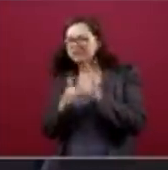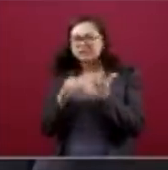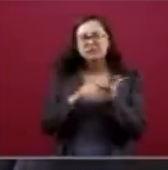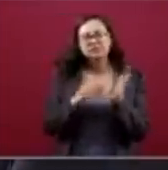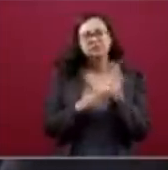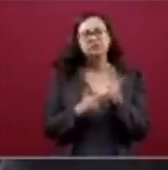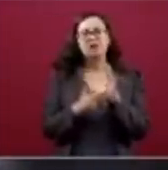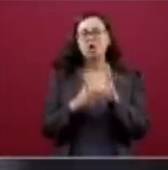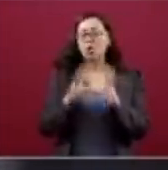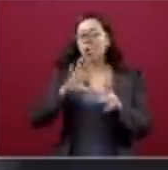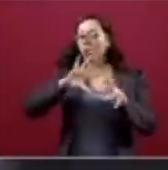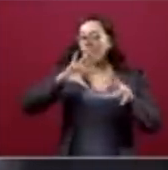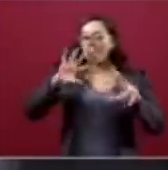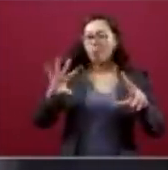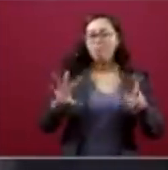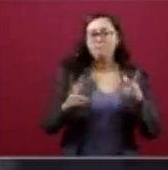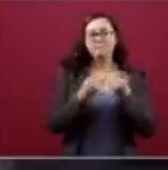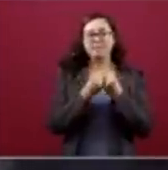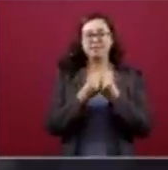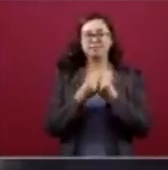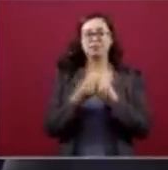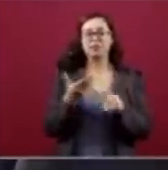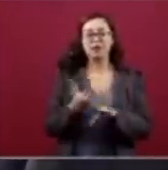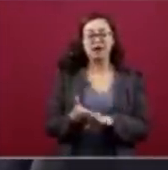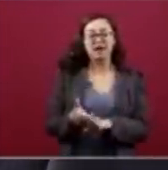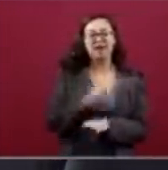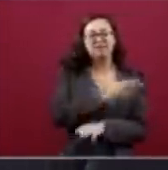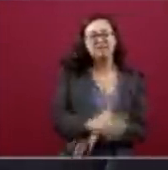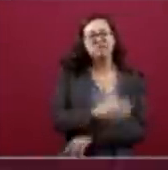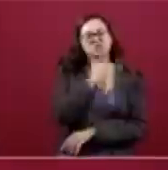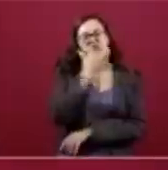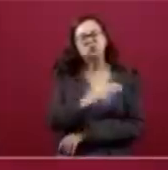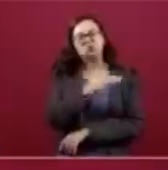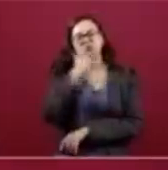que todas esas maniobras sucias,